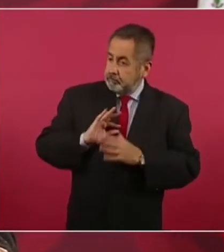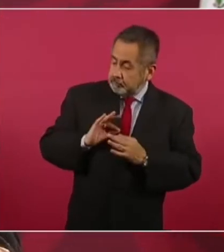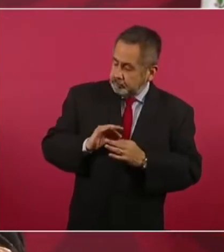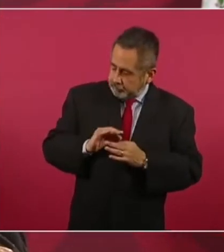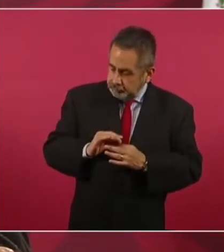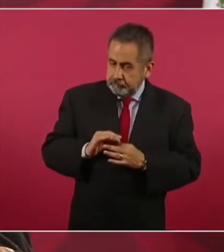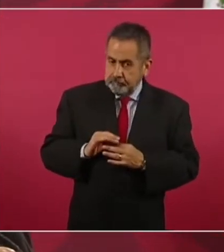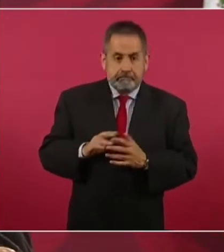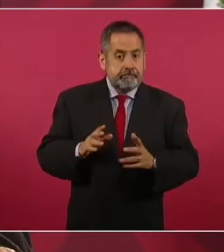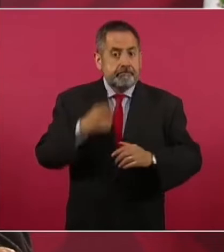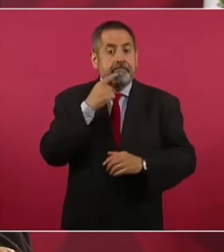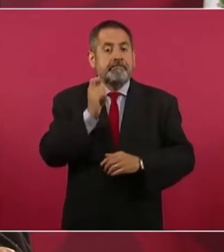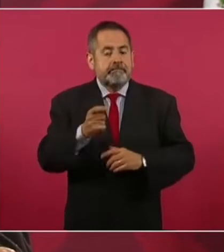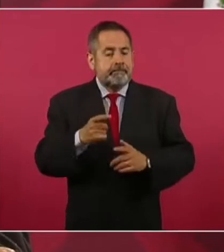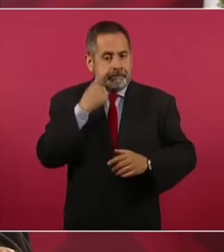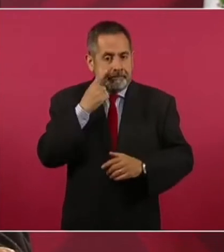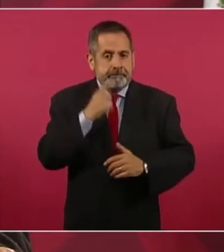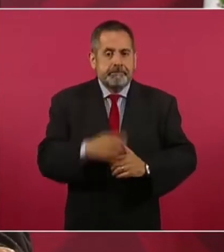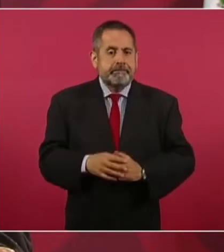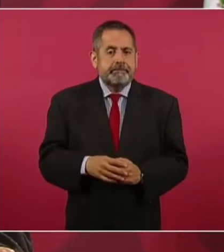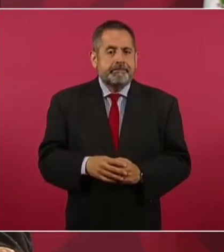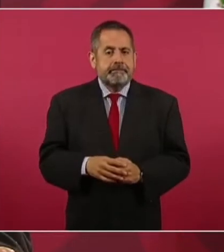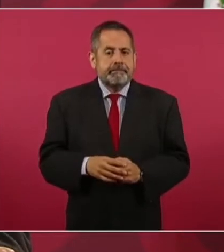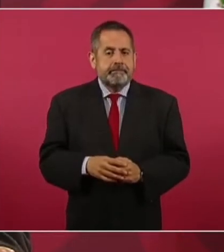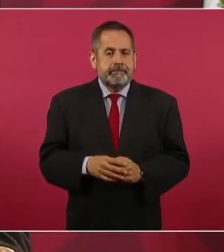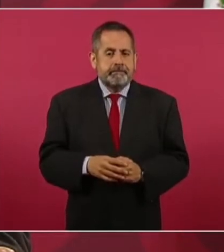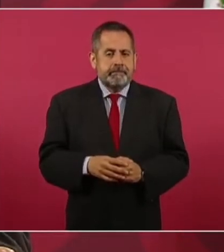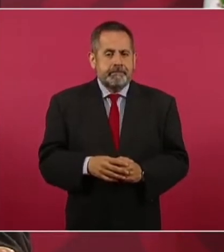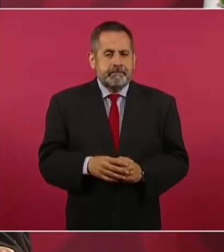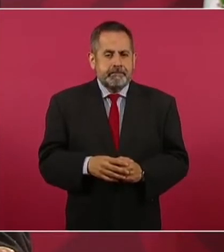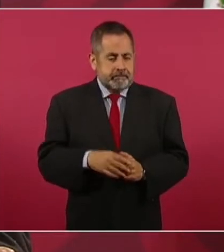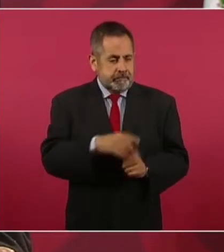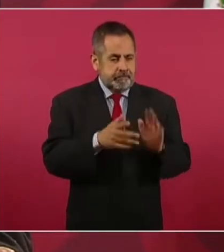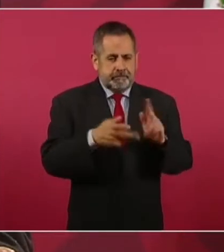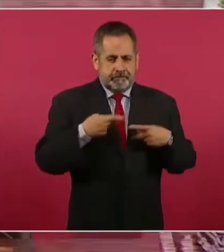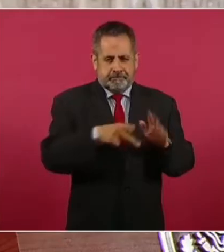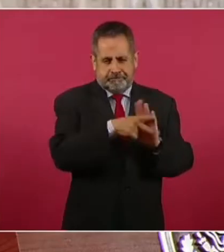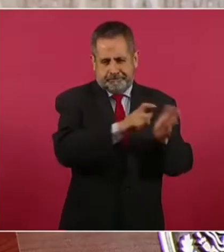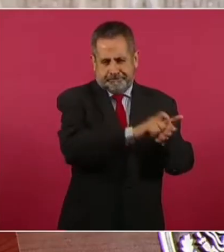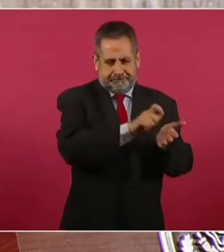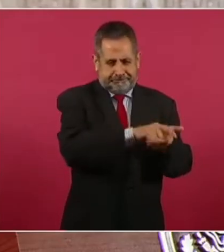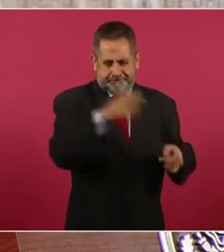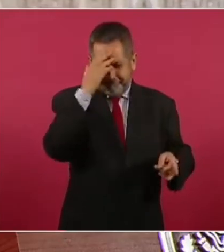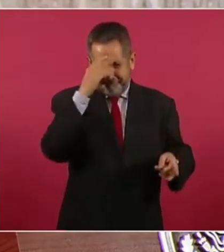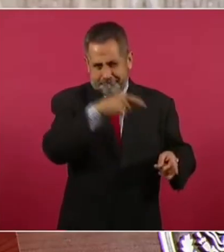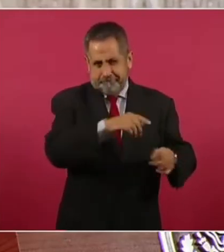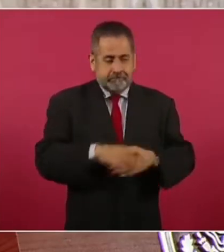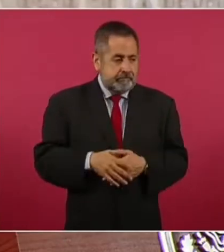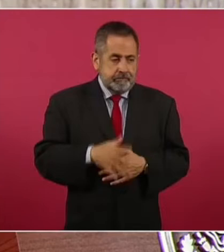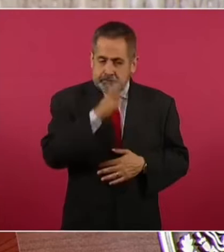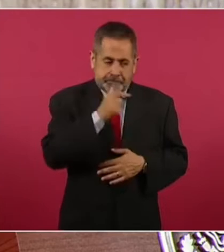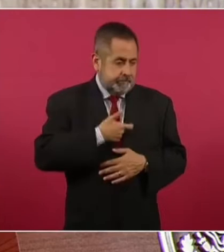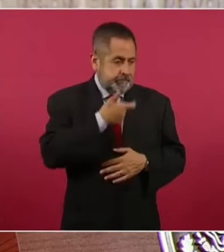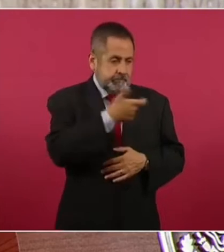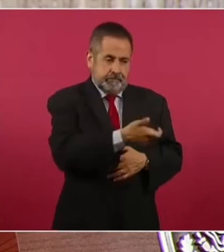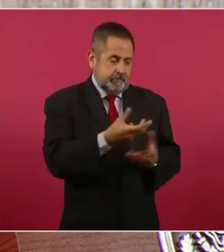que le dijo a un escritor de estos famosos, ya no te puedo pagar